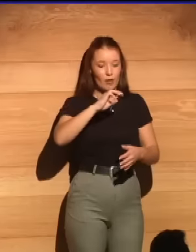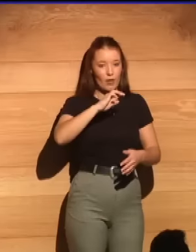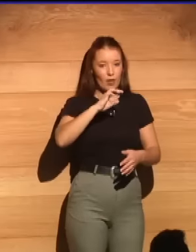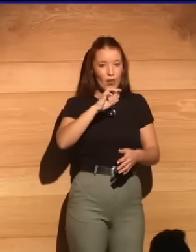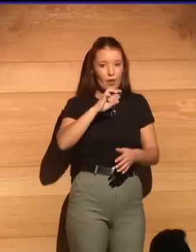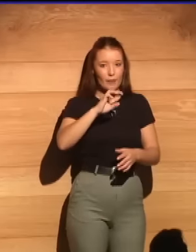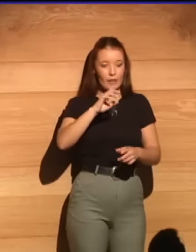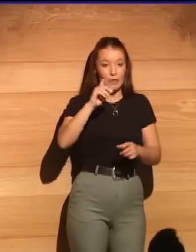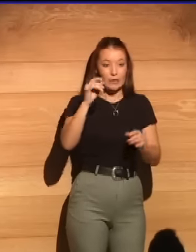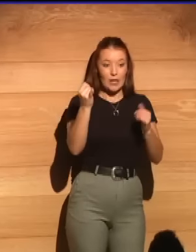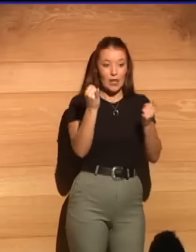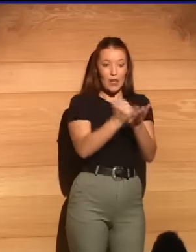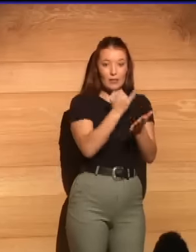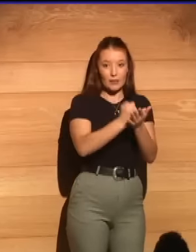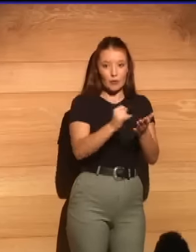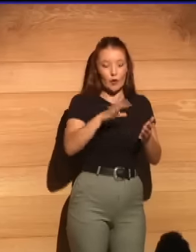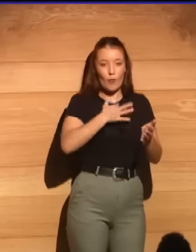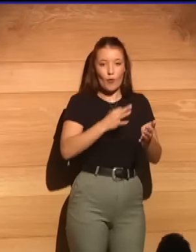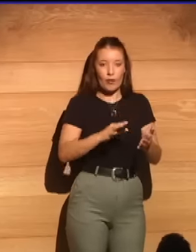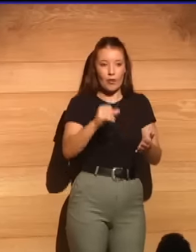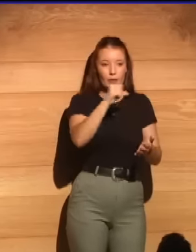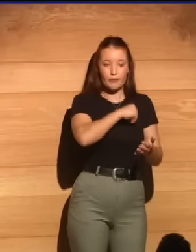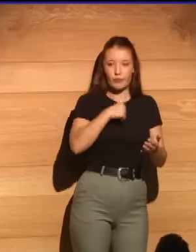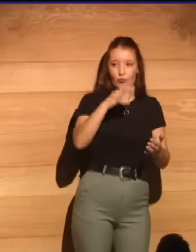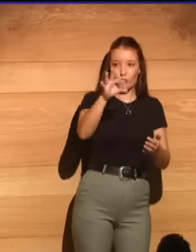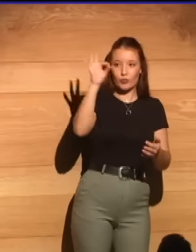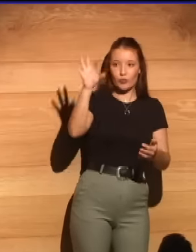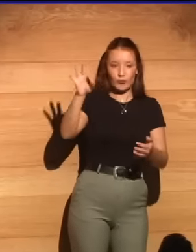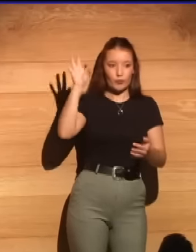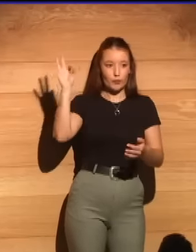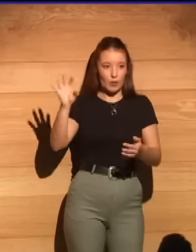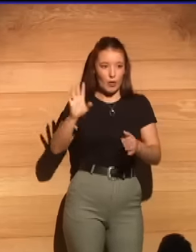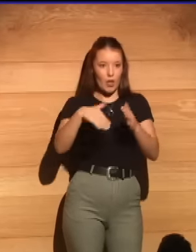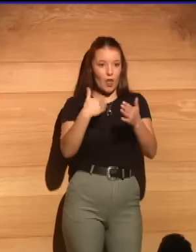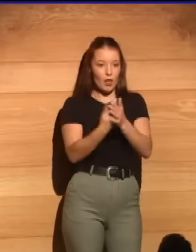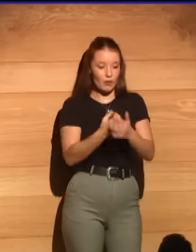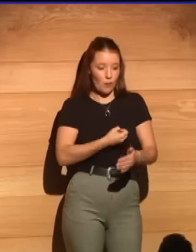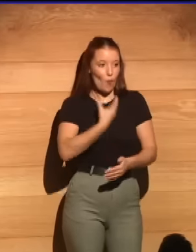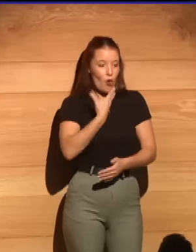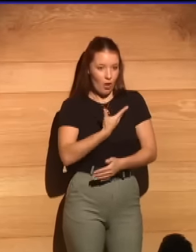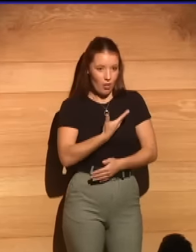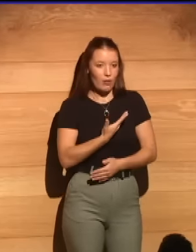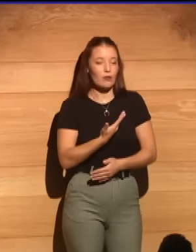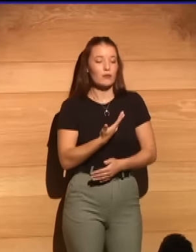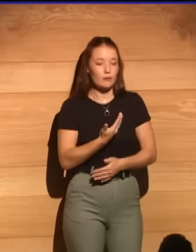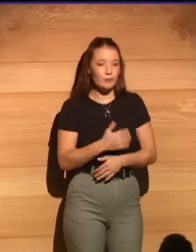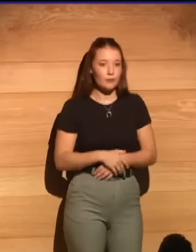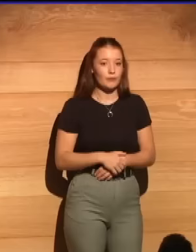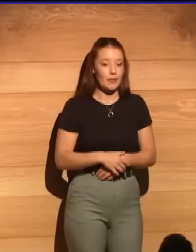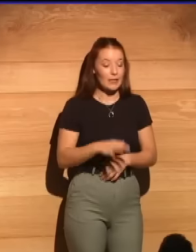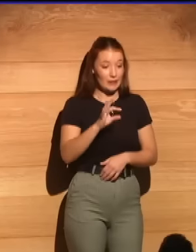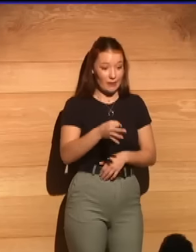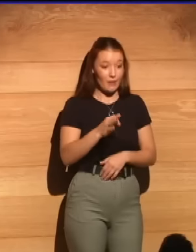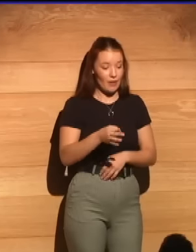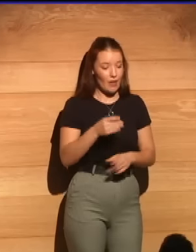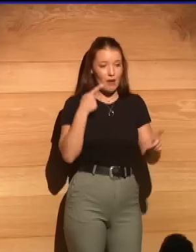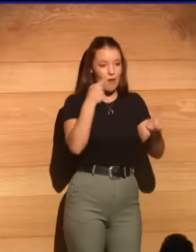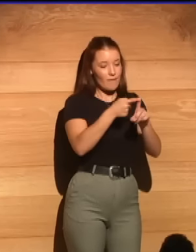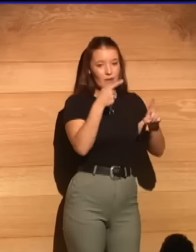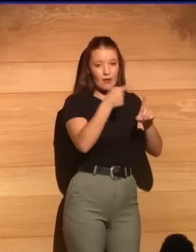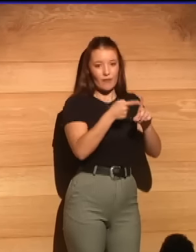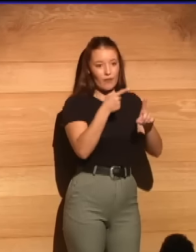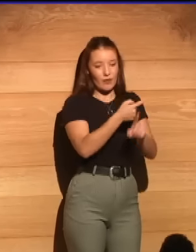más independiente hasta conformar tu vocación o tu especialización. También es verdad que, como dices tú, faltan referentes